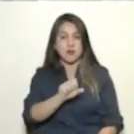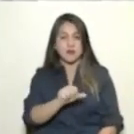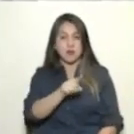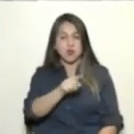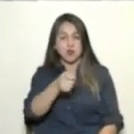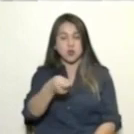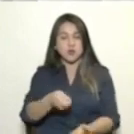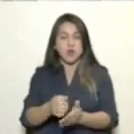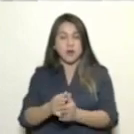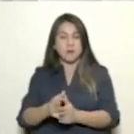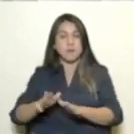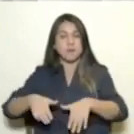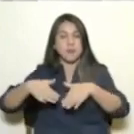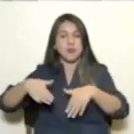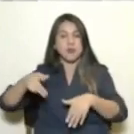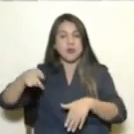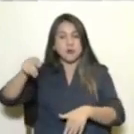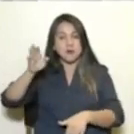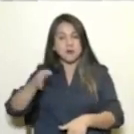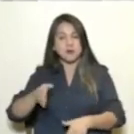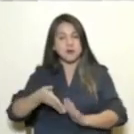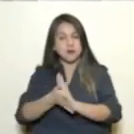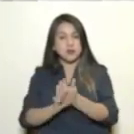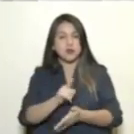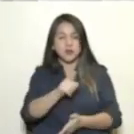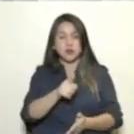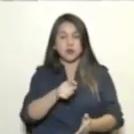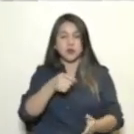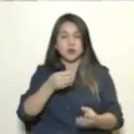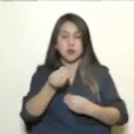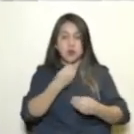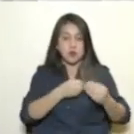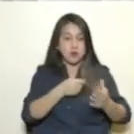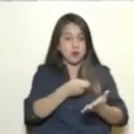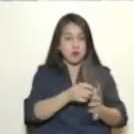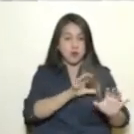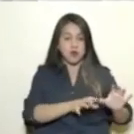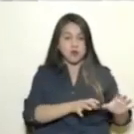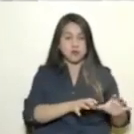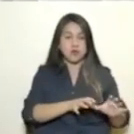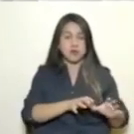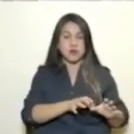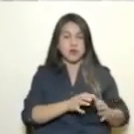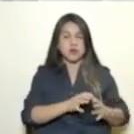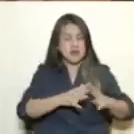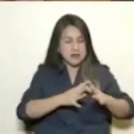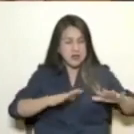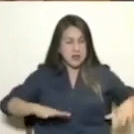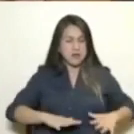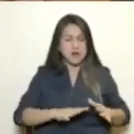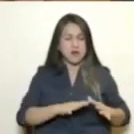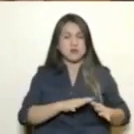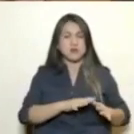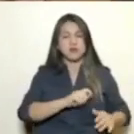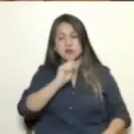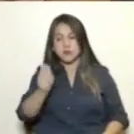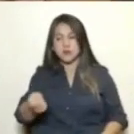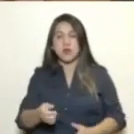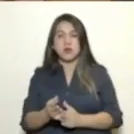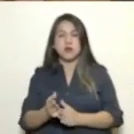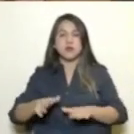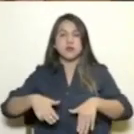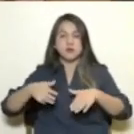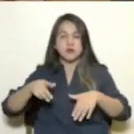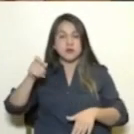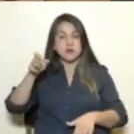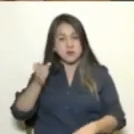usted paga el 19% de todo lo que usted consume, es para el Estado. Es un tremendo esfuerzo y usted es muy modesto.